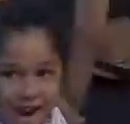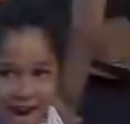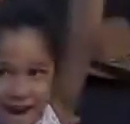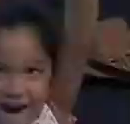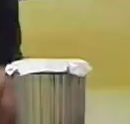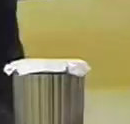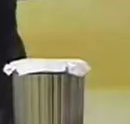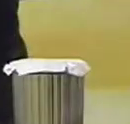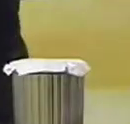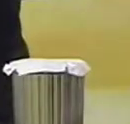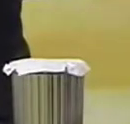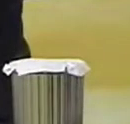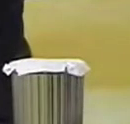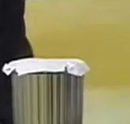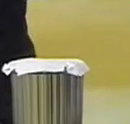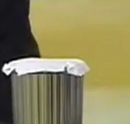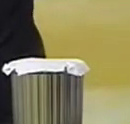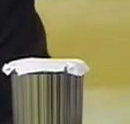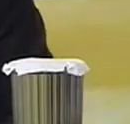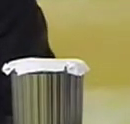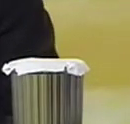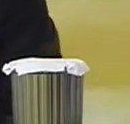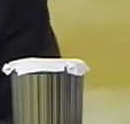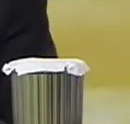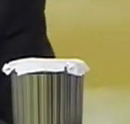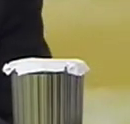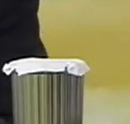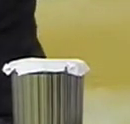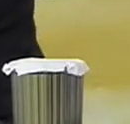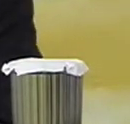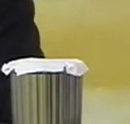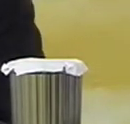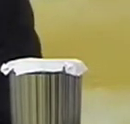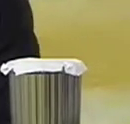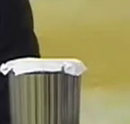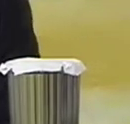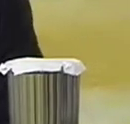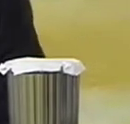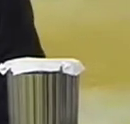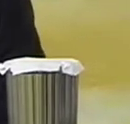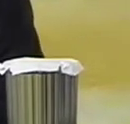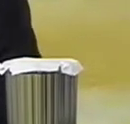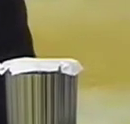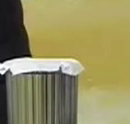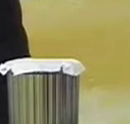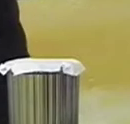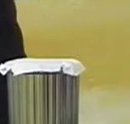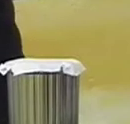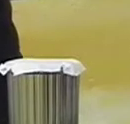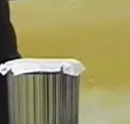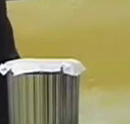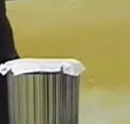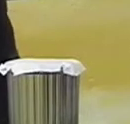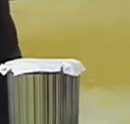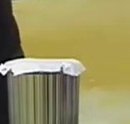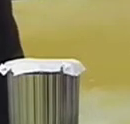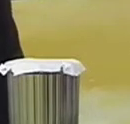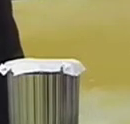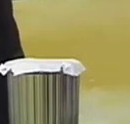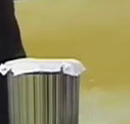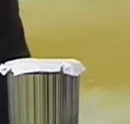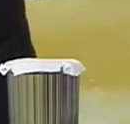Gloria vamos a la lección de hoy primera lección de la mañana ubique allí su Biblia en hechos de los Apóstoles capítulo 2